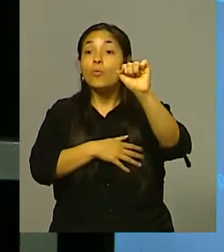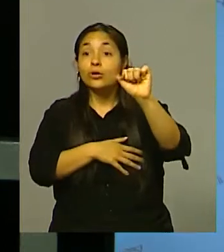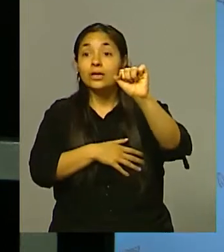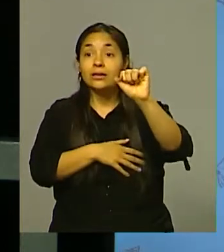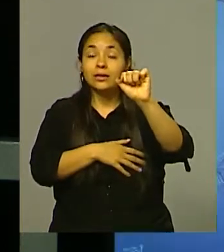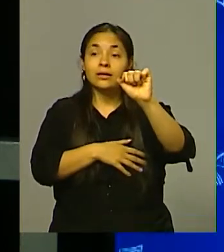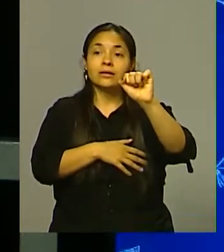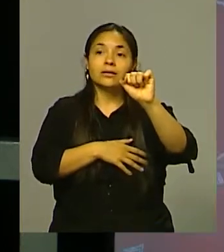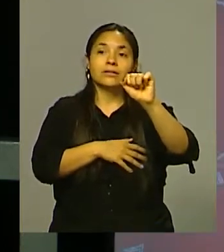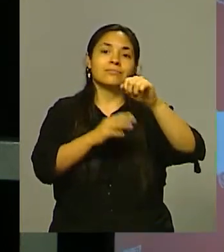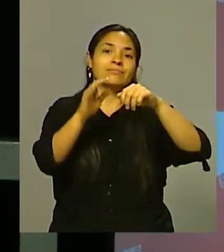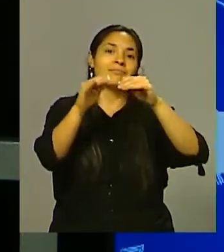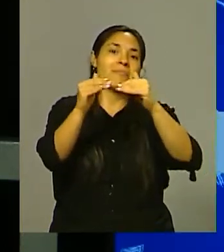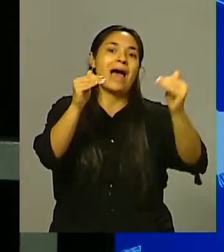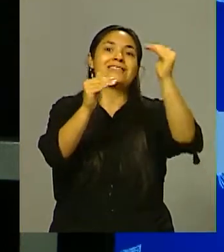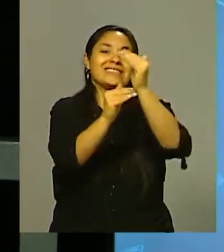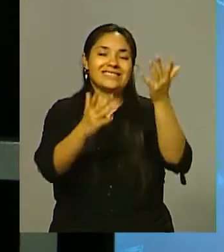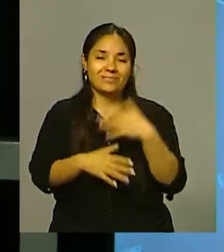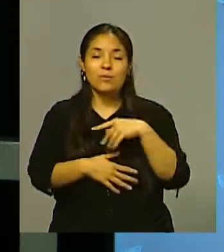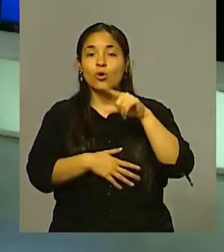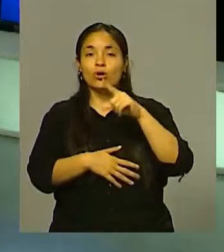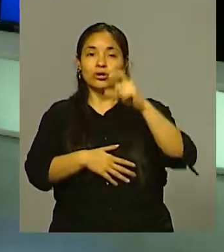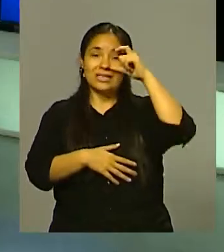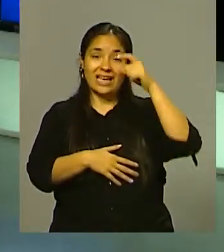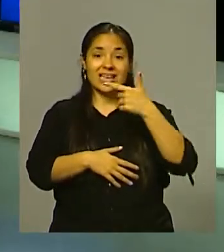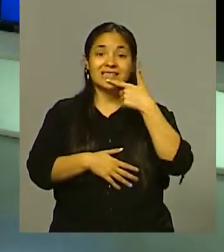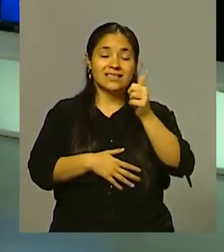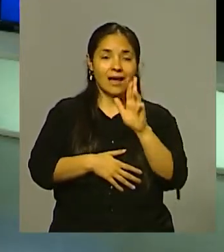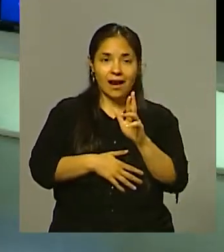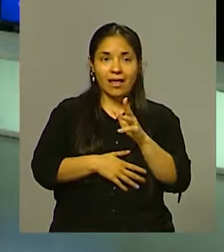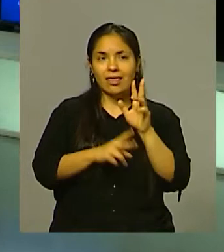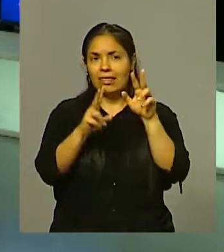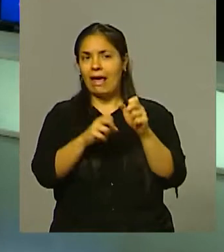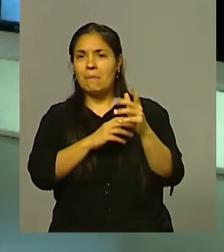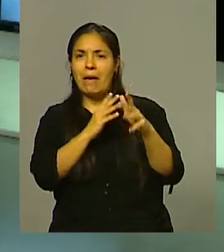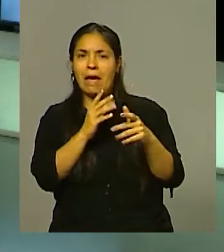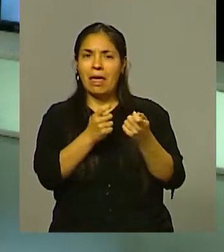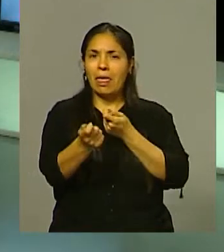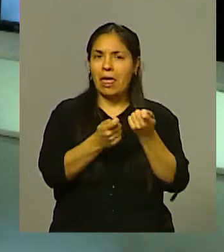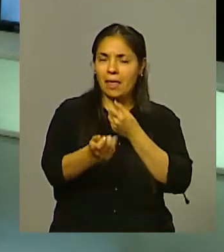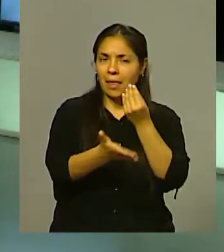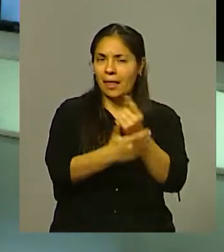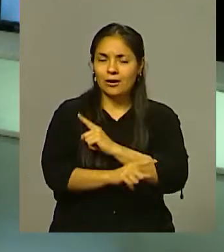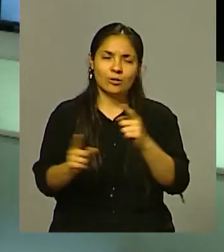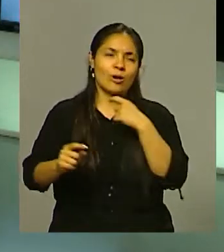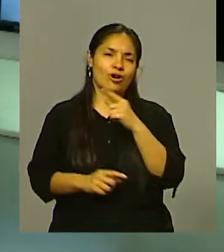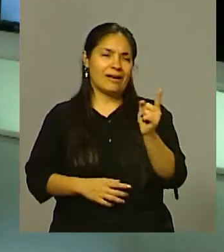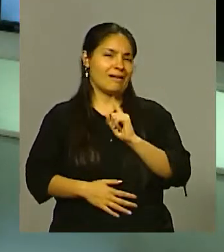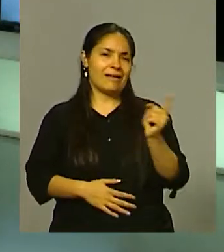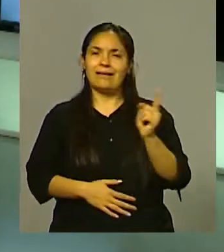más relevancia. César nunca quiso entrar en ese juego, nunca entró, y por